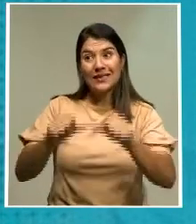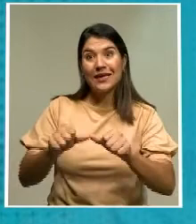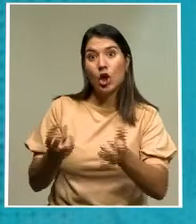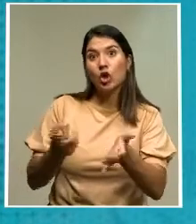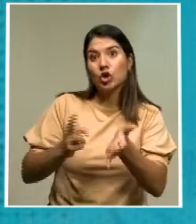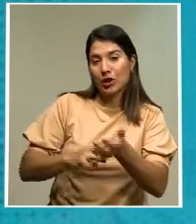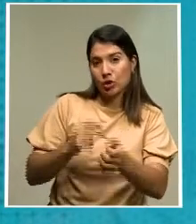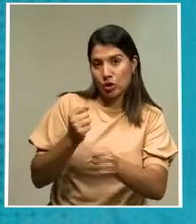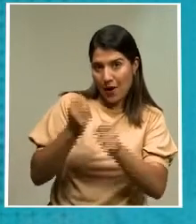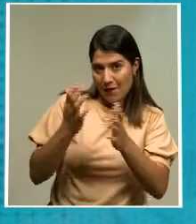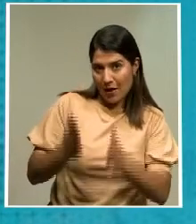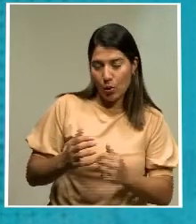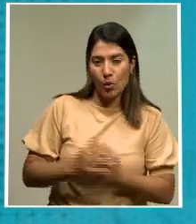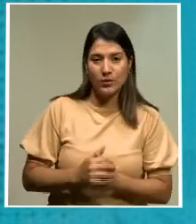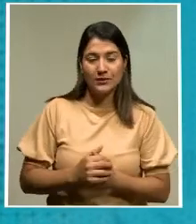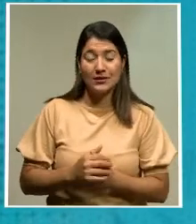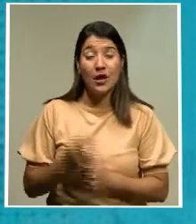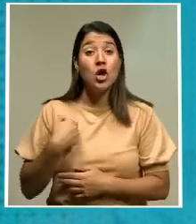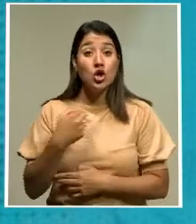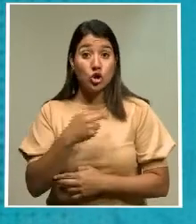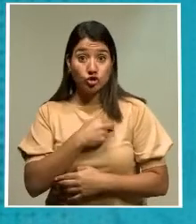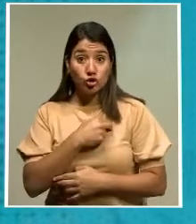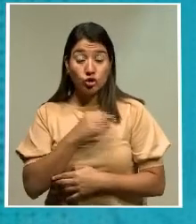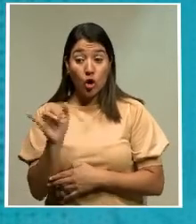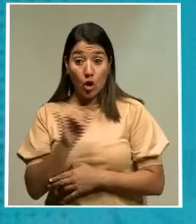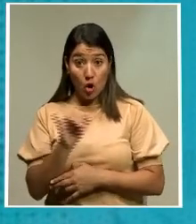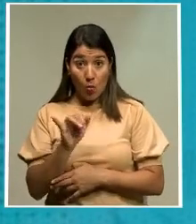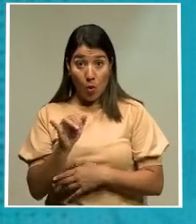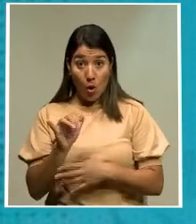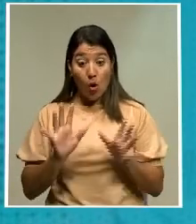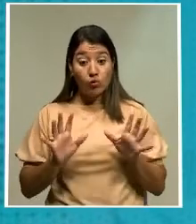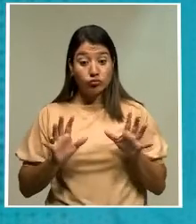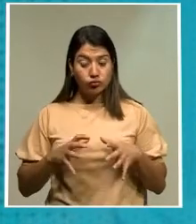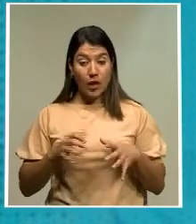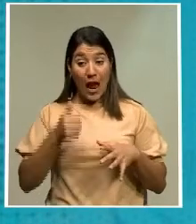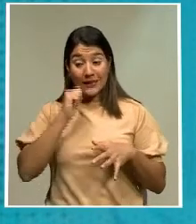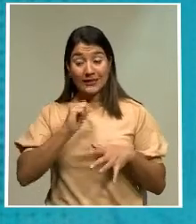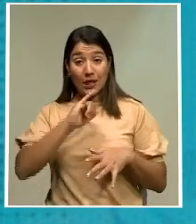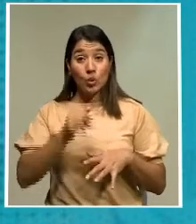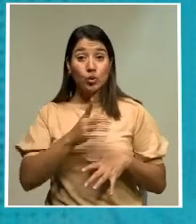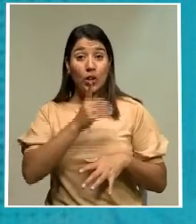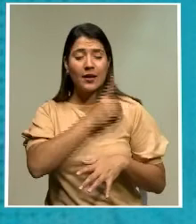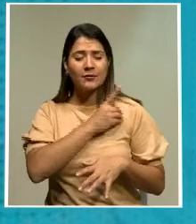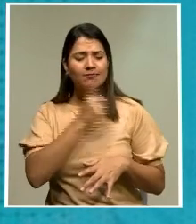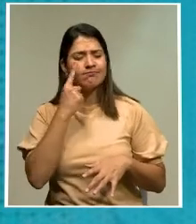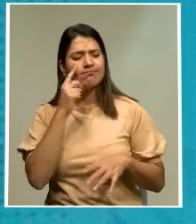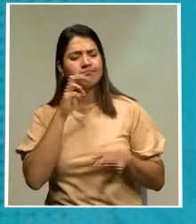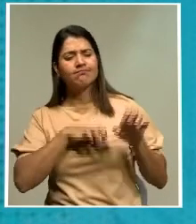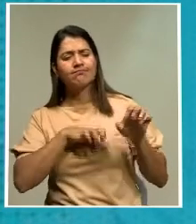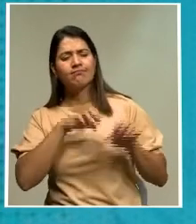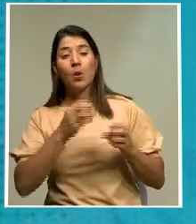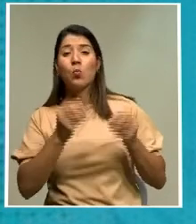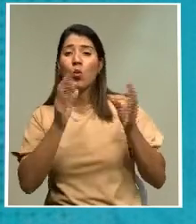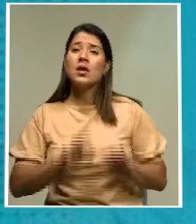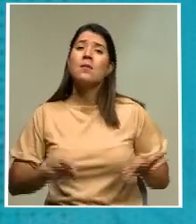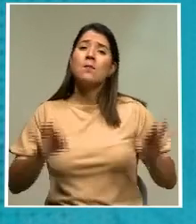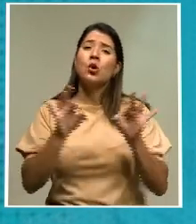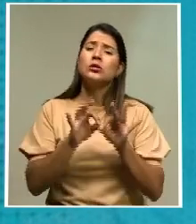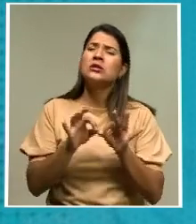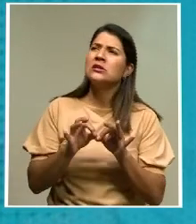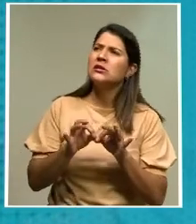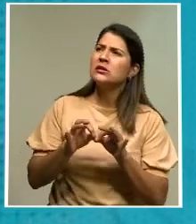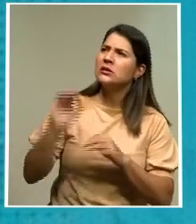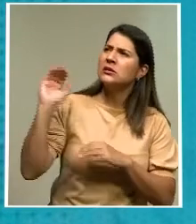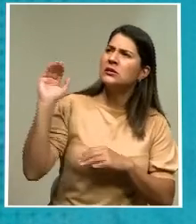los empleos. Nosotros como Cámara, ayer nuestra Junta Directiva valoró la importancia de hacer un llamado de atención